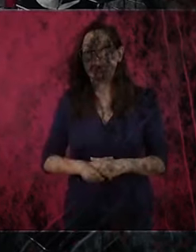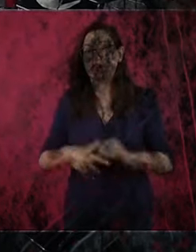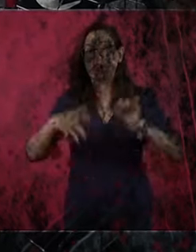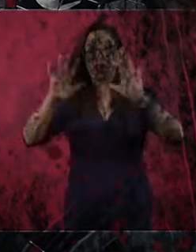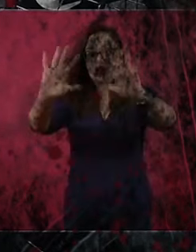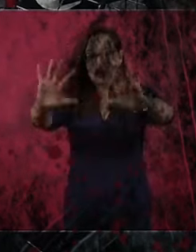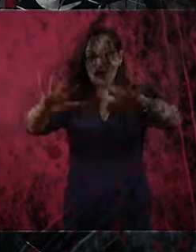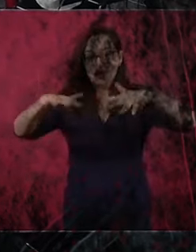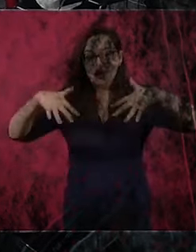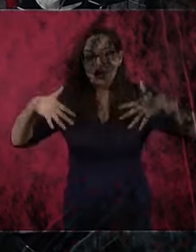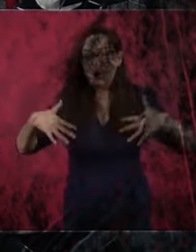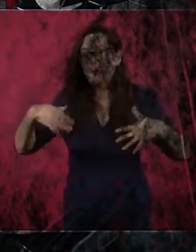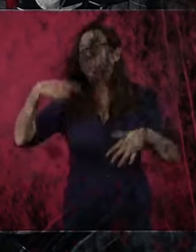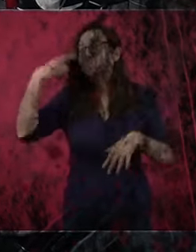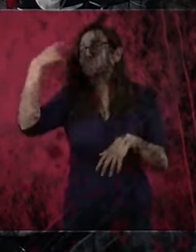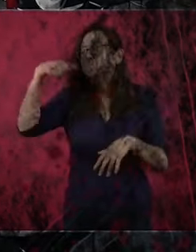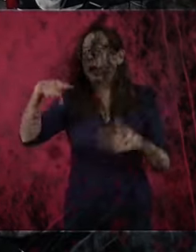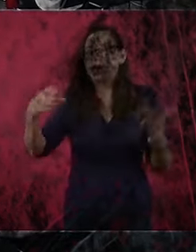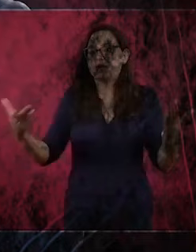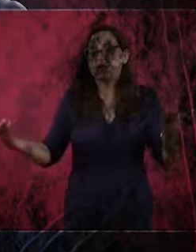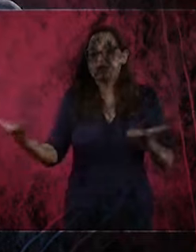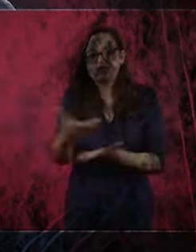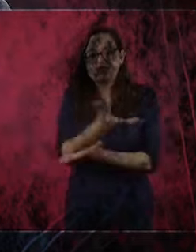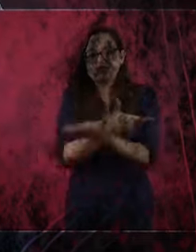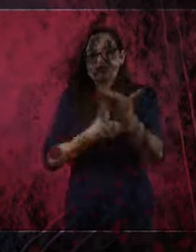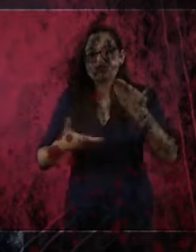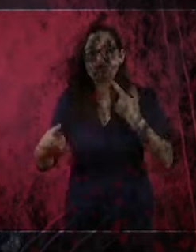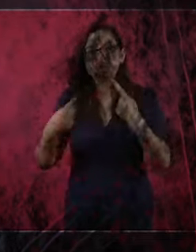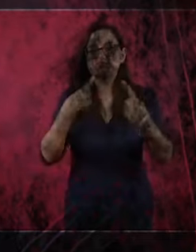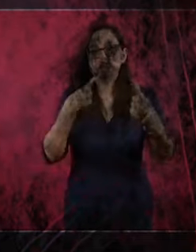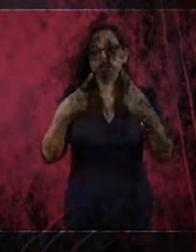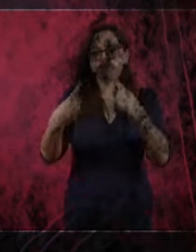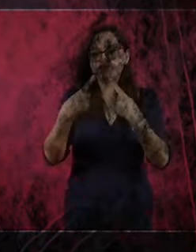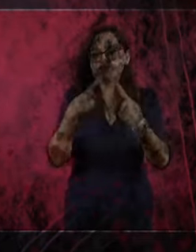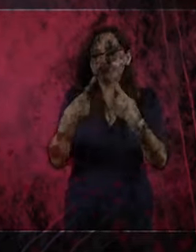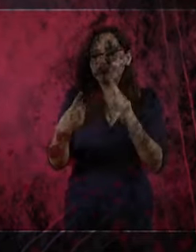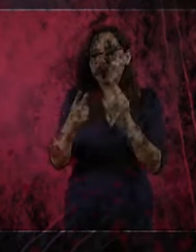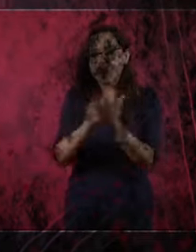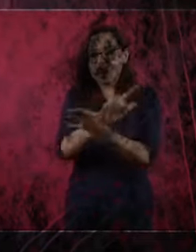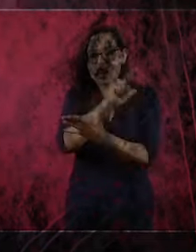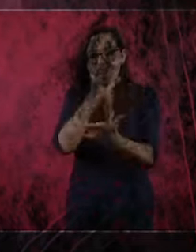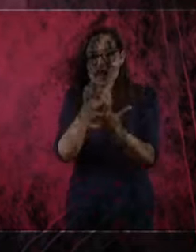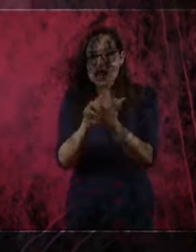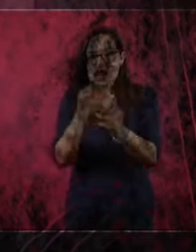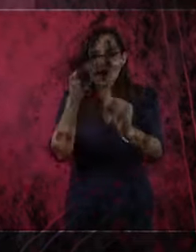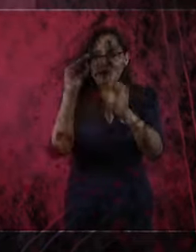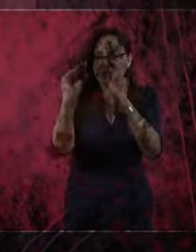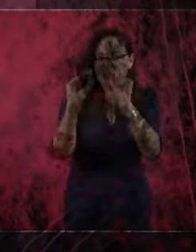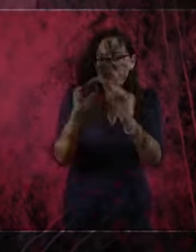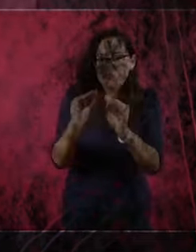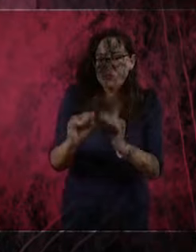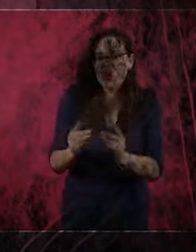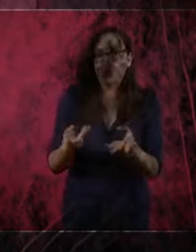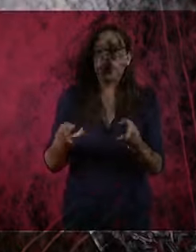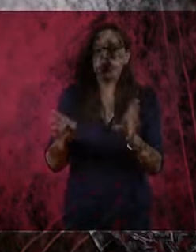con la reforma judicial no la entiende la gran mayoría del adoctrinado vicariante común no la entiende Pero le simpatiza que la iniciativa